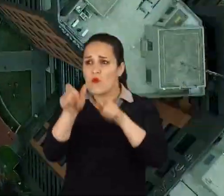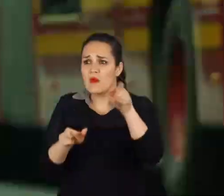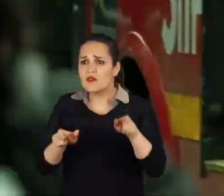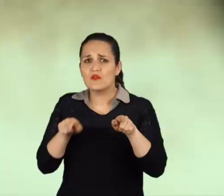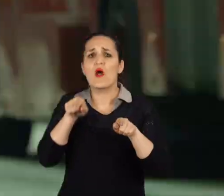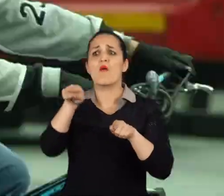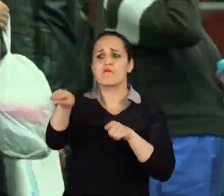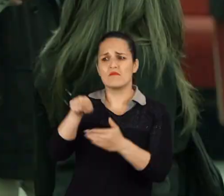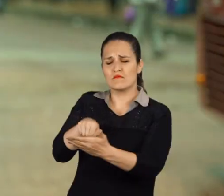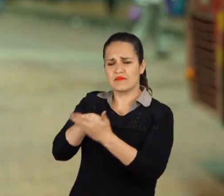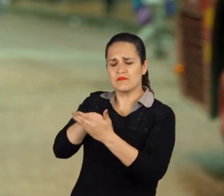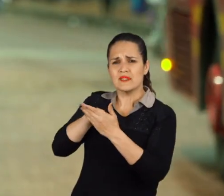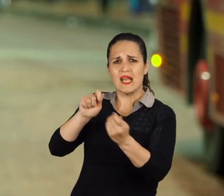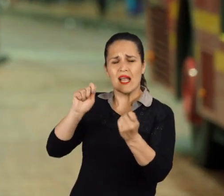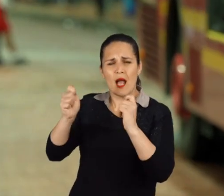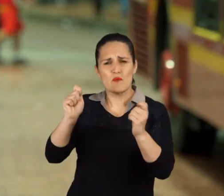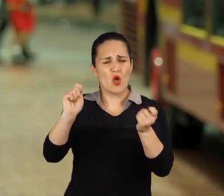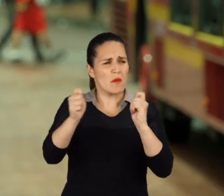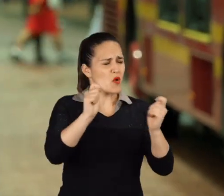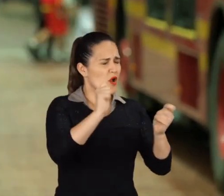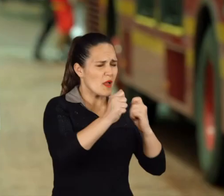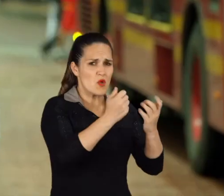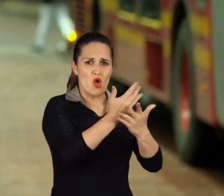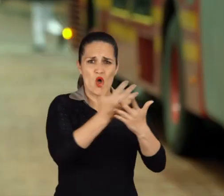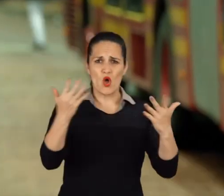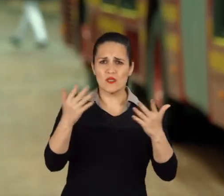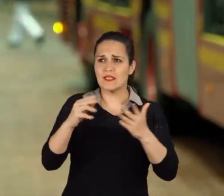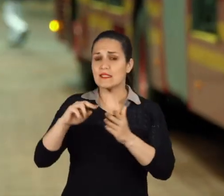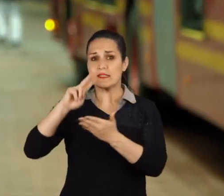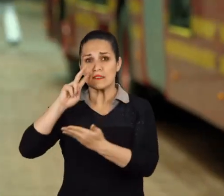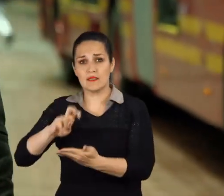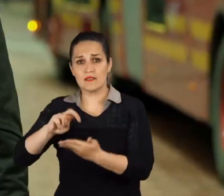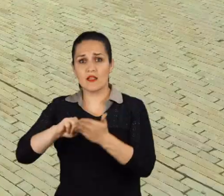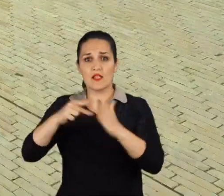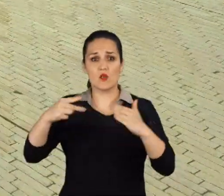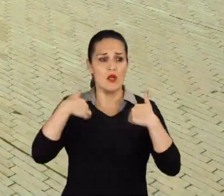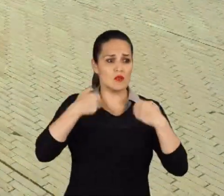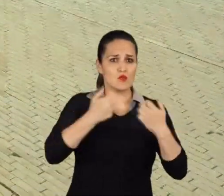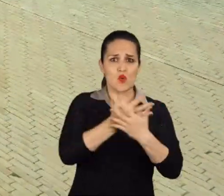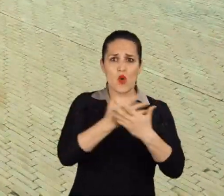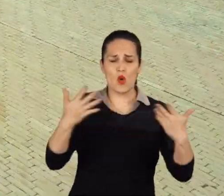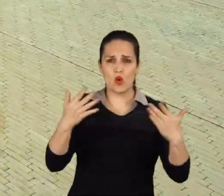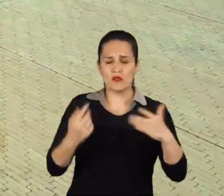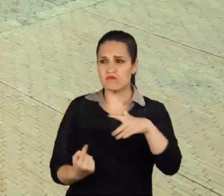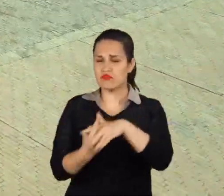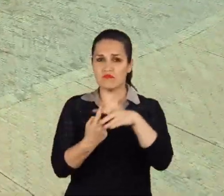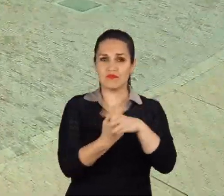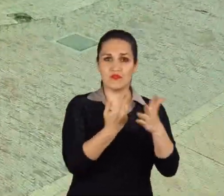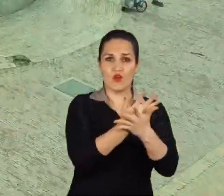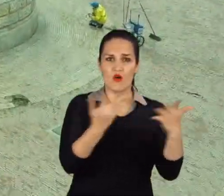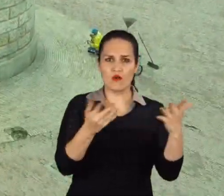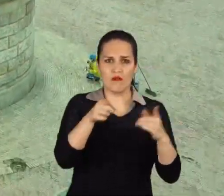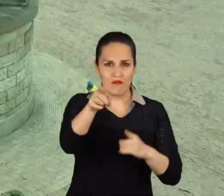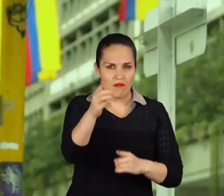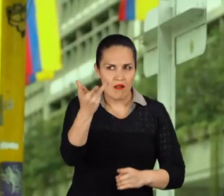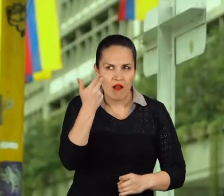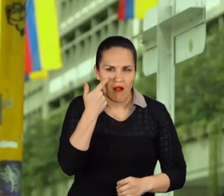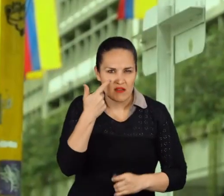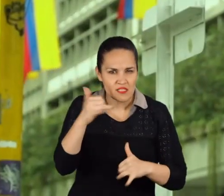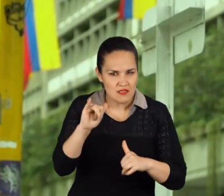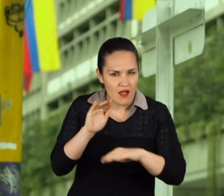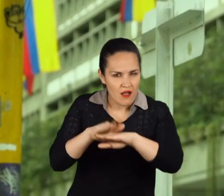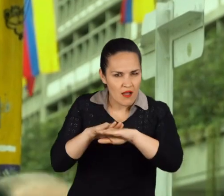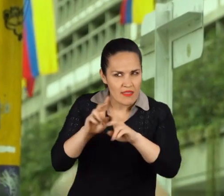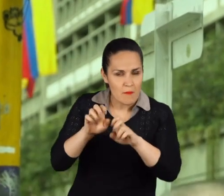Los seres humanos nos enfrentamos a cambios. La ciencia, la tecnología y la salud traen nuevos retos. Todos hemos escuchado historias sobre el